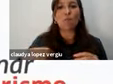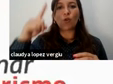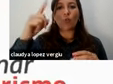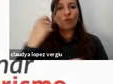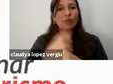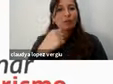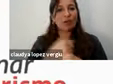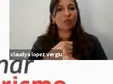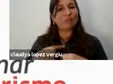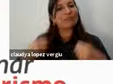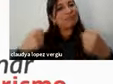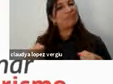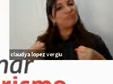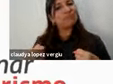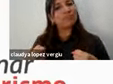negocio.